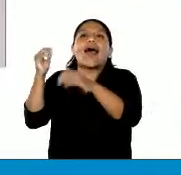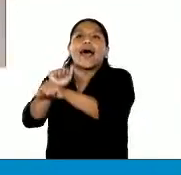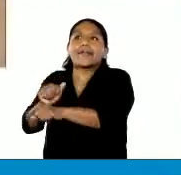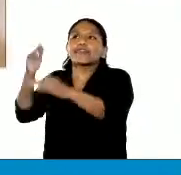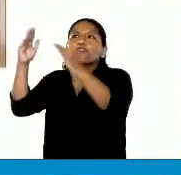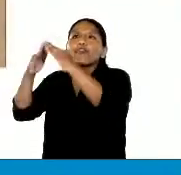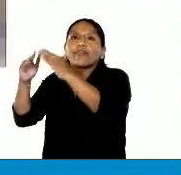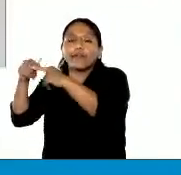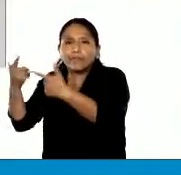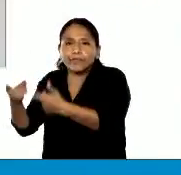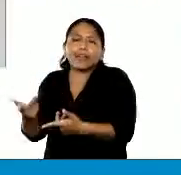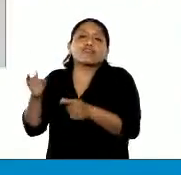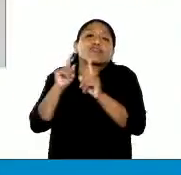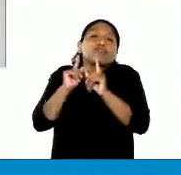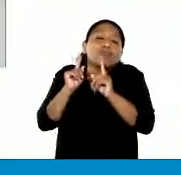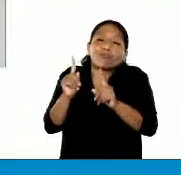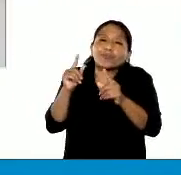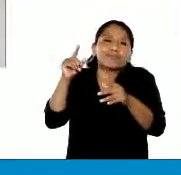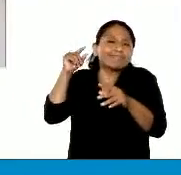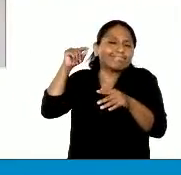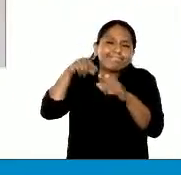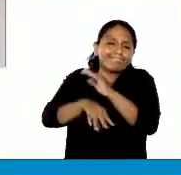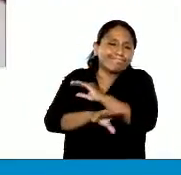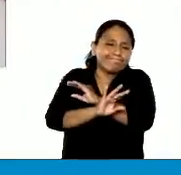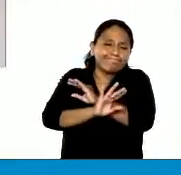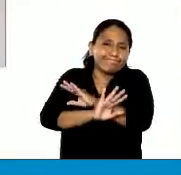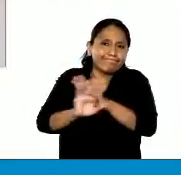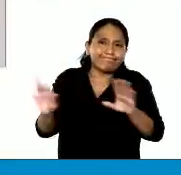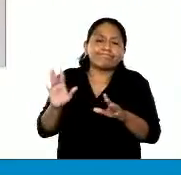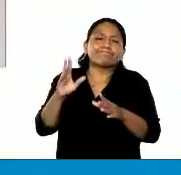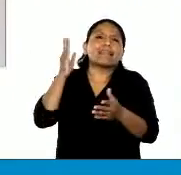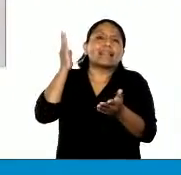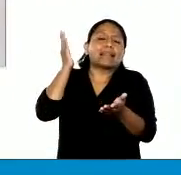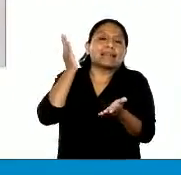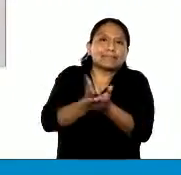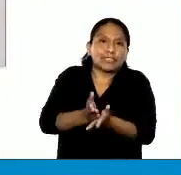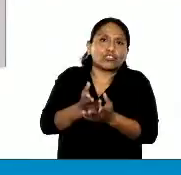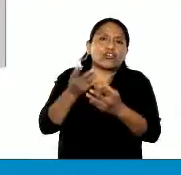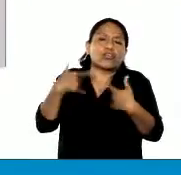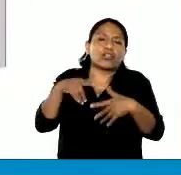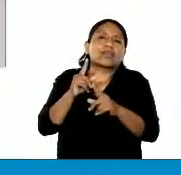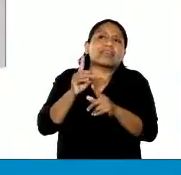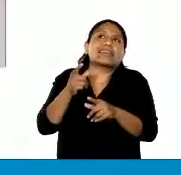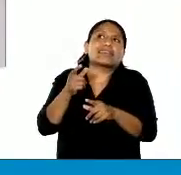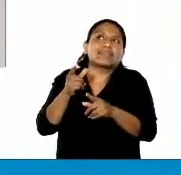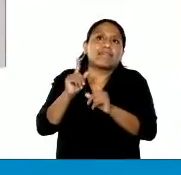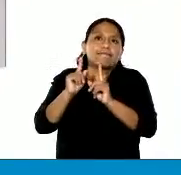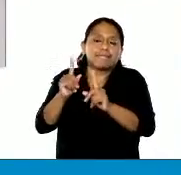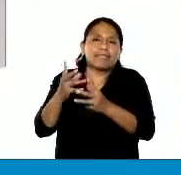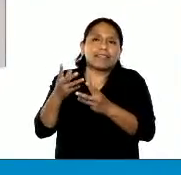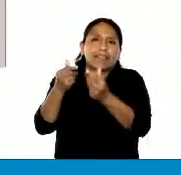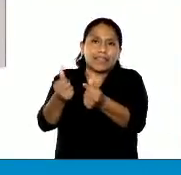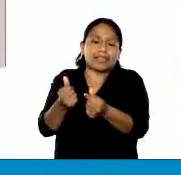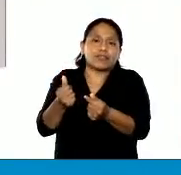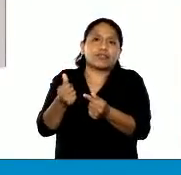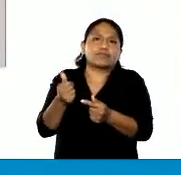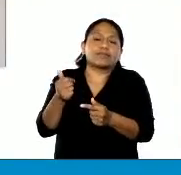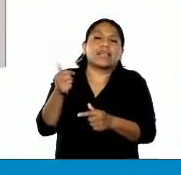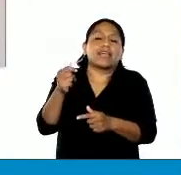los mismos, lamentablemente, que profundizaron la represión, la mano dura y que siguen defendiendo la doctrina